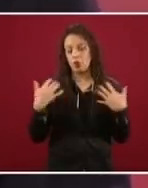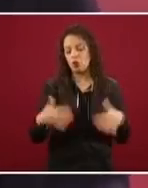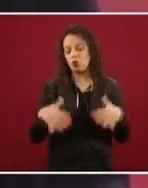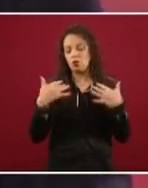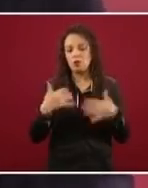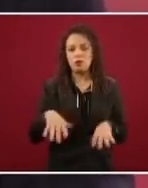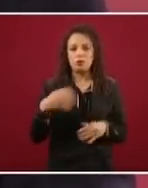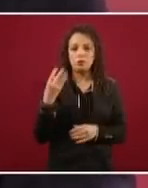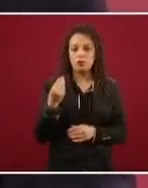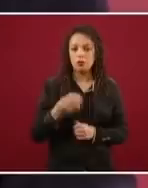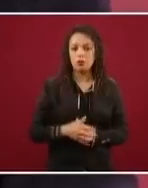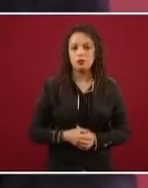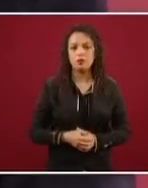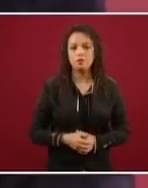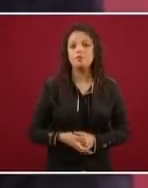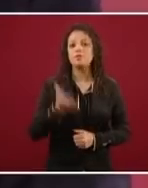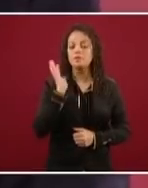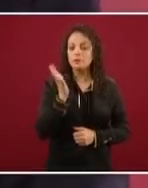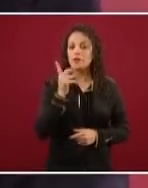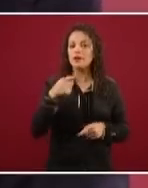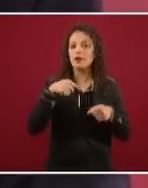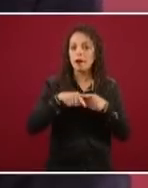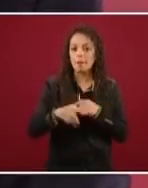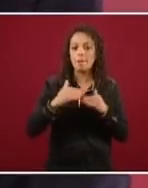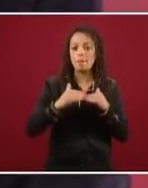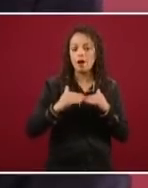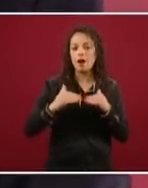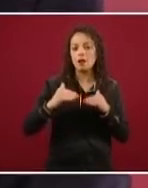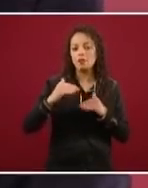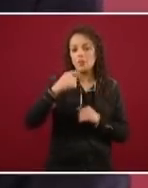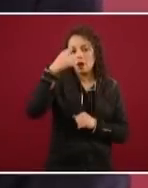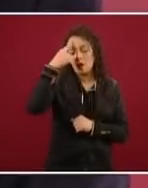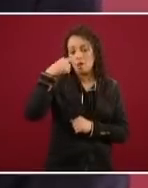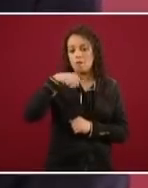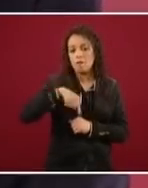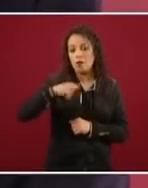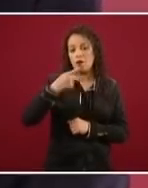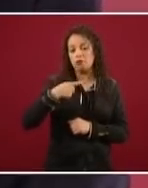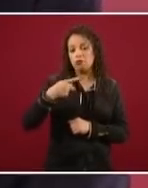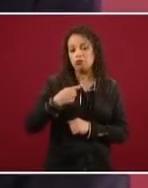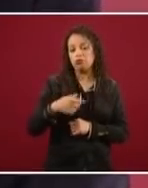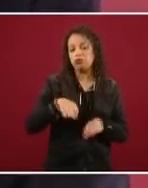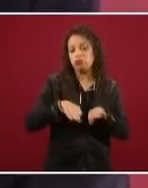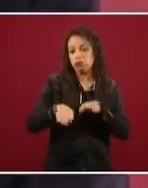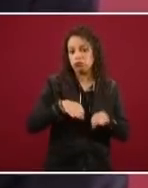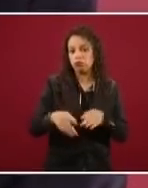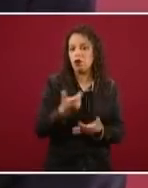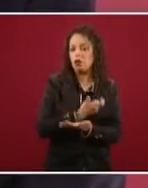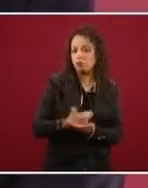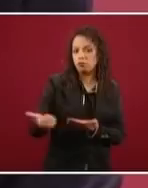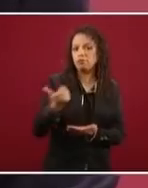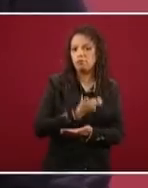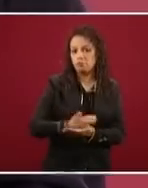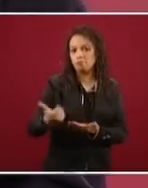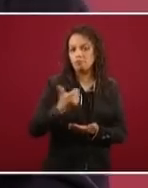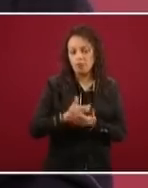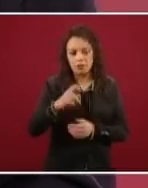hemos logrado aumentar el salario de los trabajadores sin